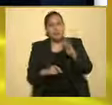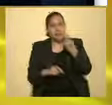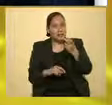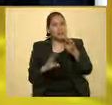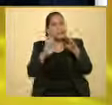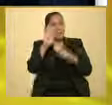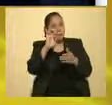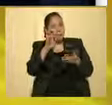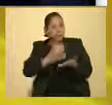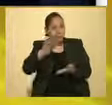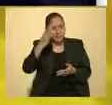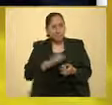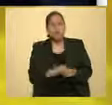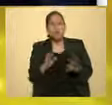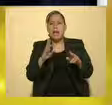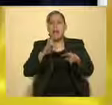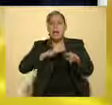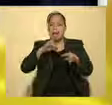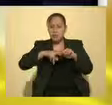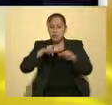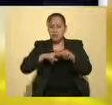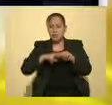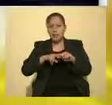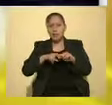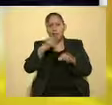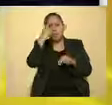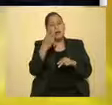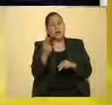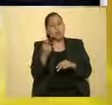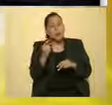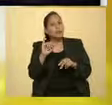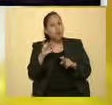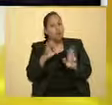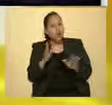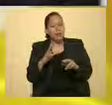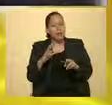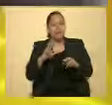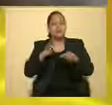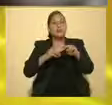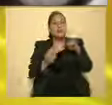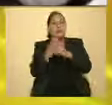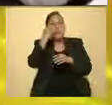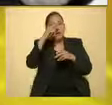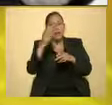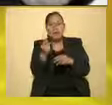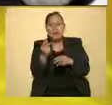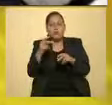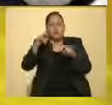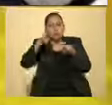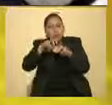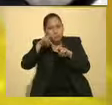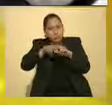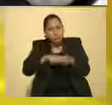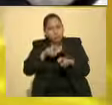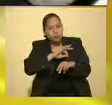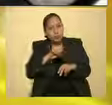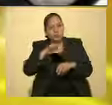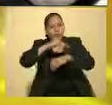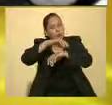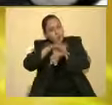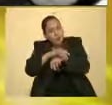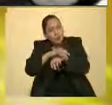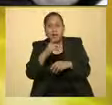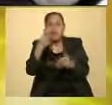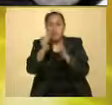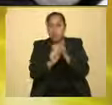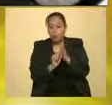Sí, sí. Es un bebé, ya no. Hay hasta sillas para los coches. Sí. Para llevarlos ahí a los perros. Así sí es. Y de hecho, próximamente en un mes, no vamos a